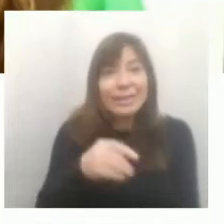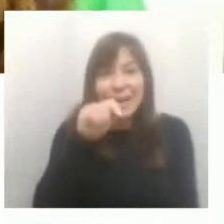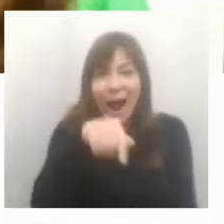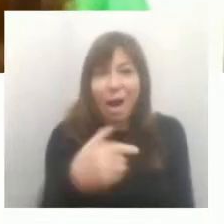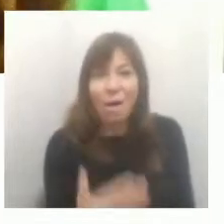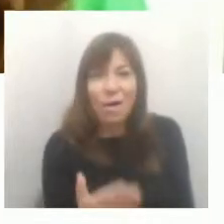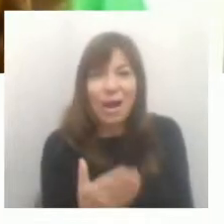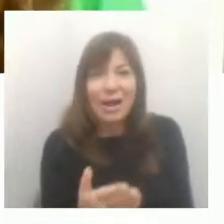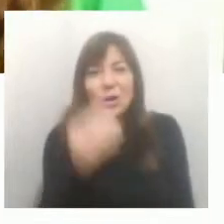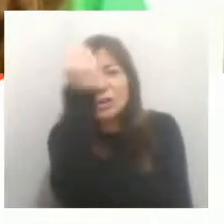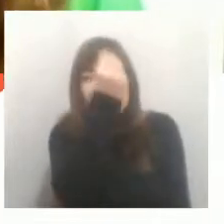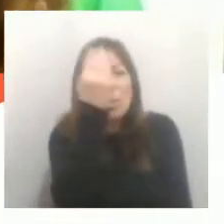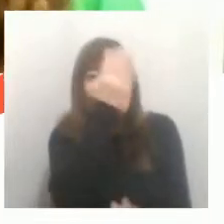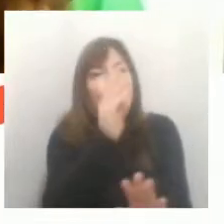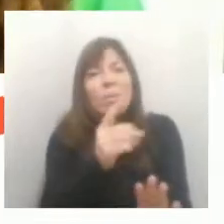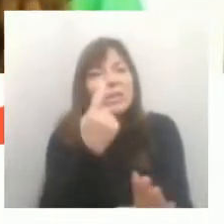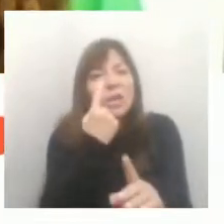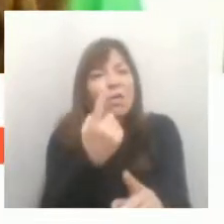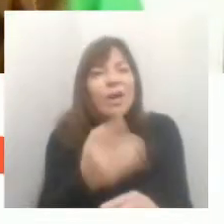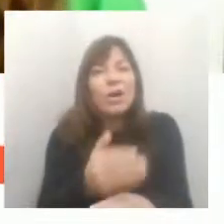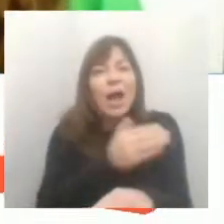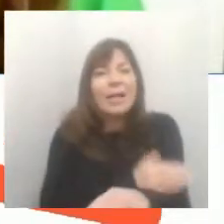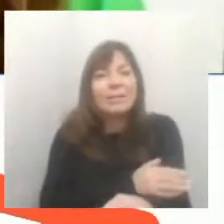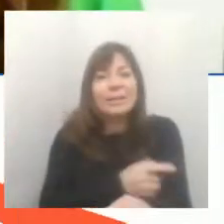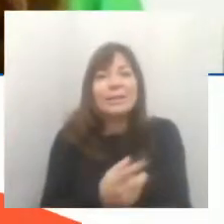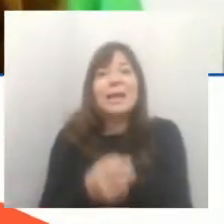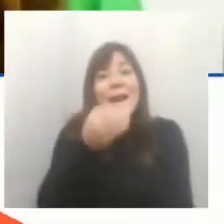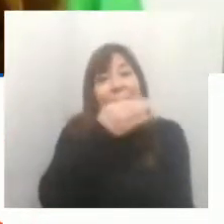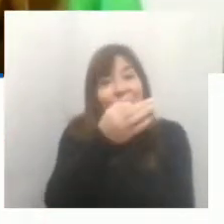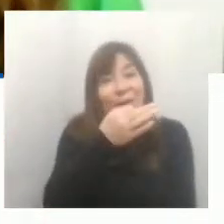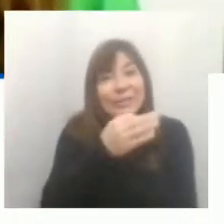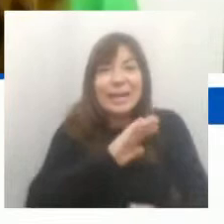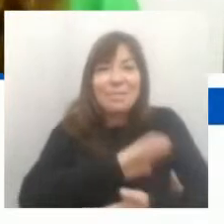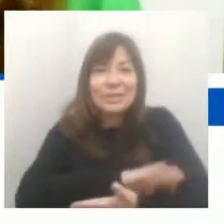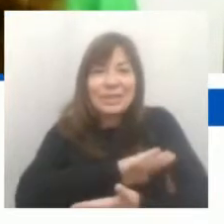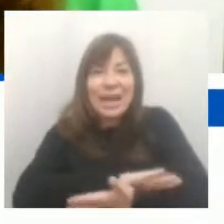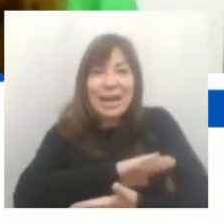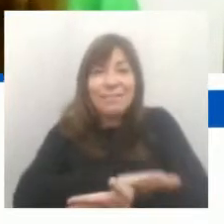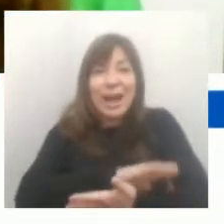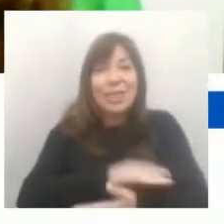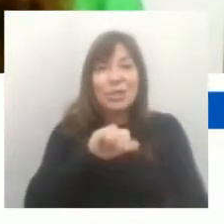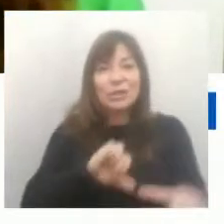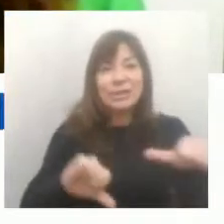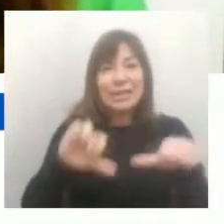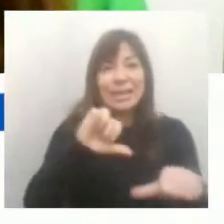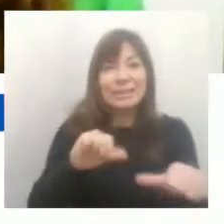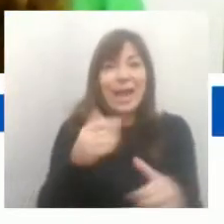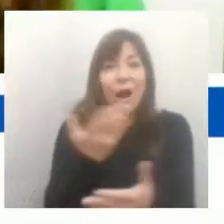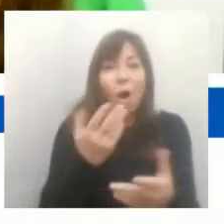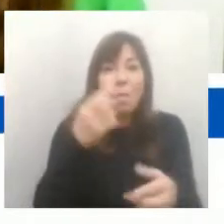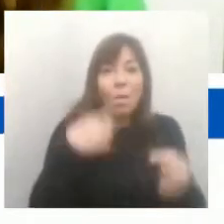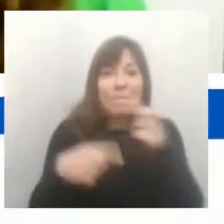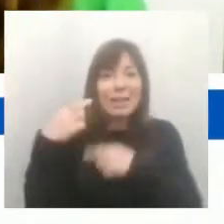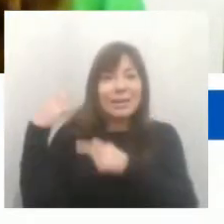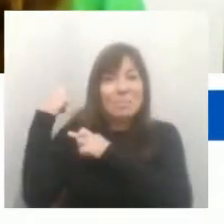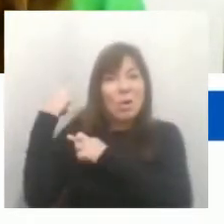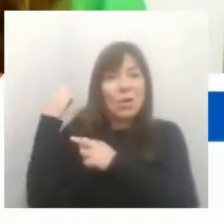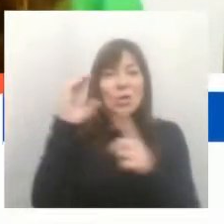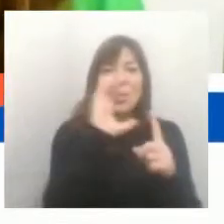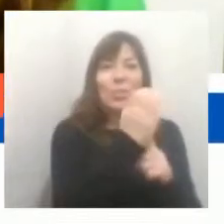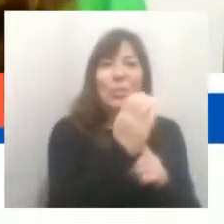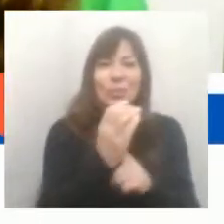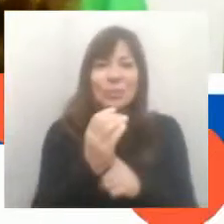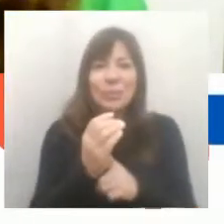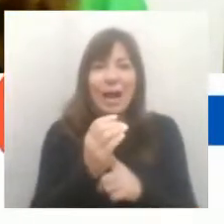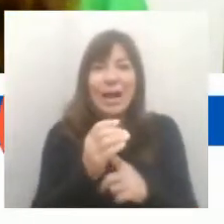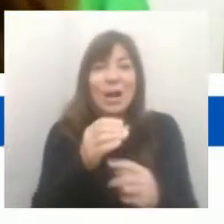así que no se preocupen por eso, les contaba más que nada que estamos celebrando también la ciencia como un patrimonio cultural y que vamos a estarles contando